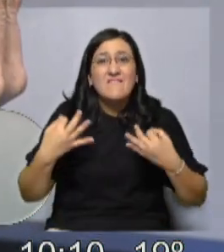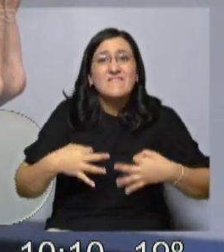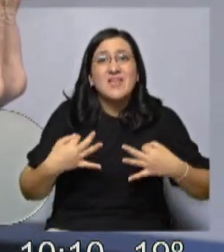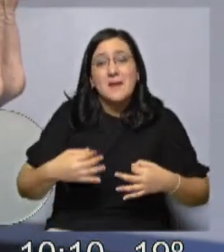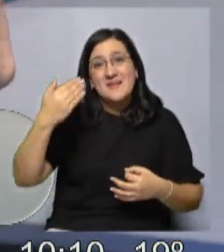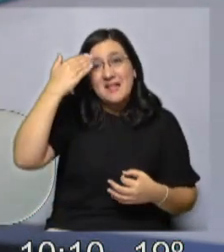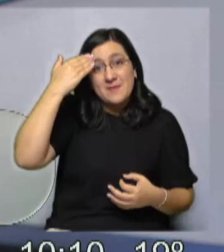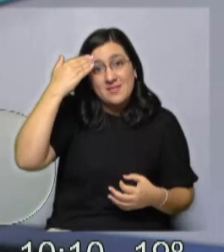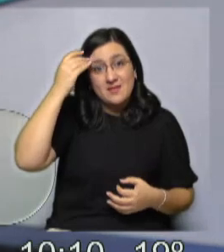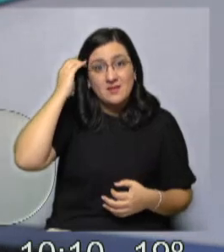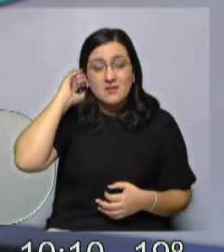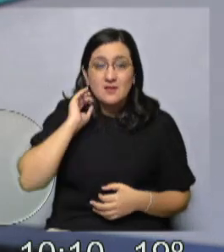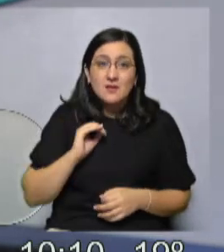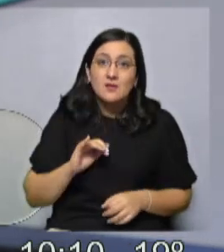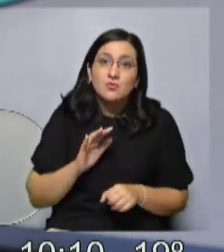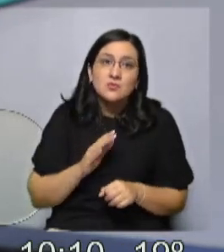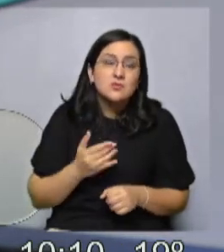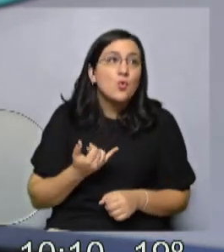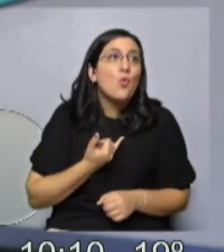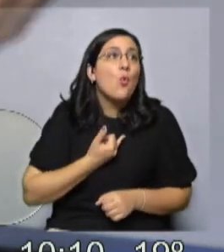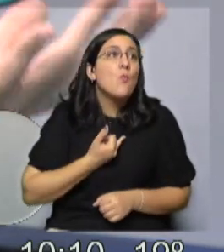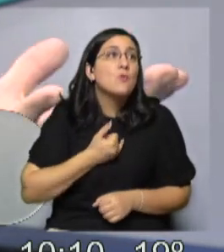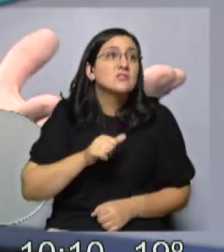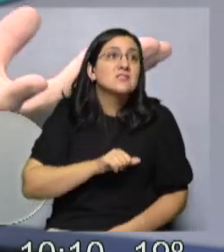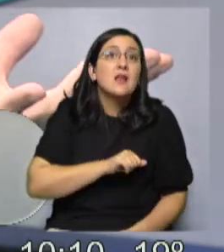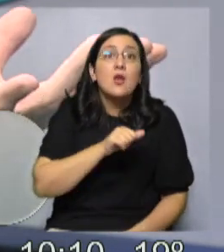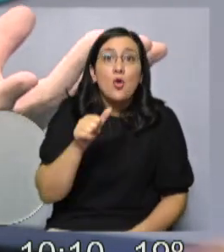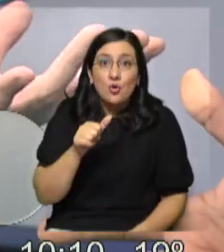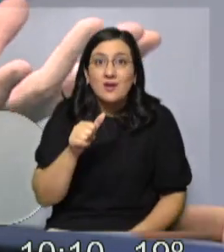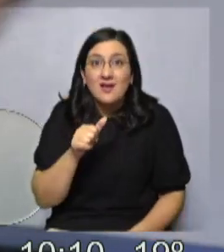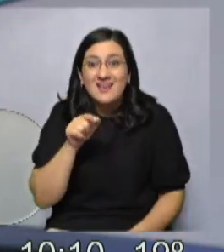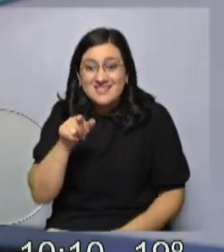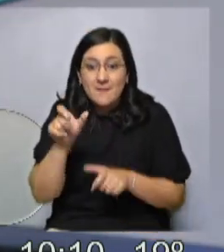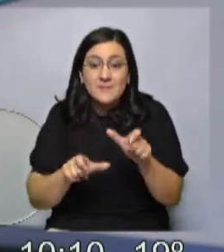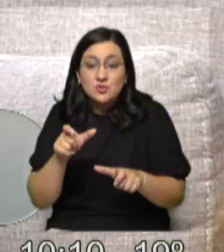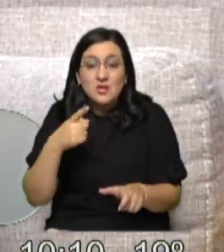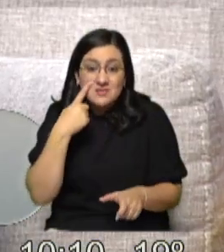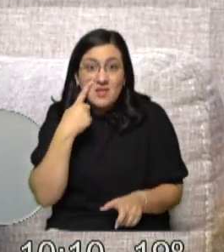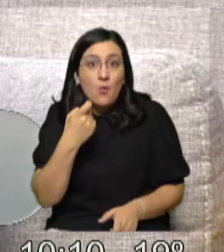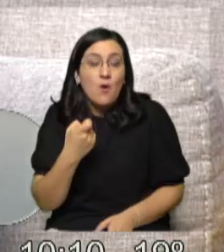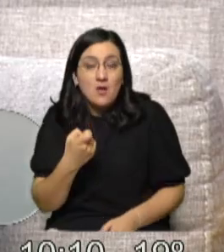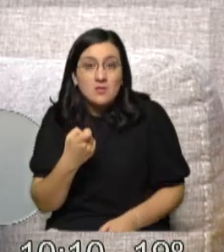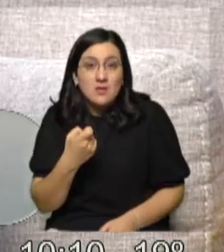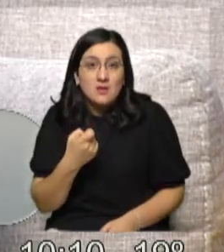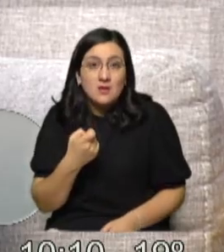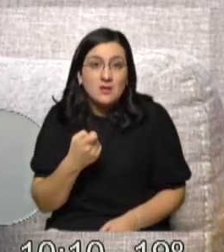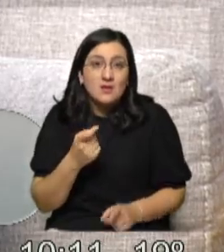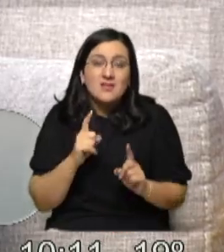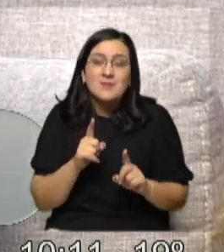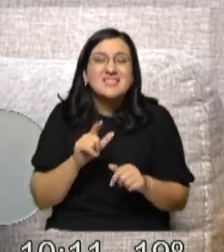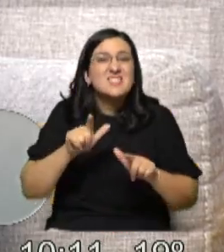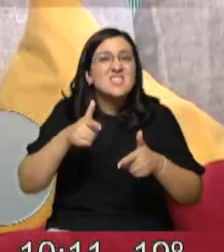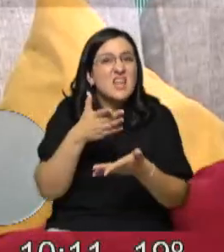explico? Totalmente. Entonces, ¿cómo lograr llegar a esa gente? Lo que pasa... Sí, y sin, perdón, y sumo, y sin